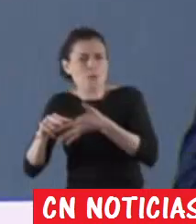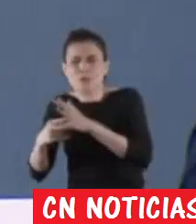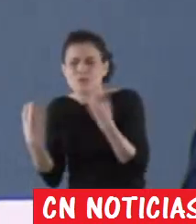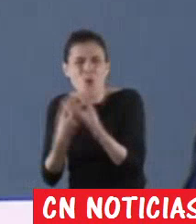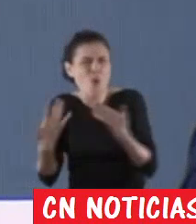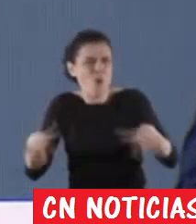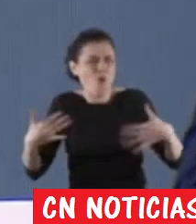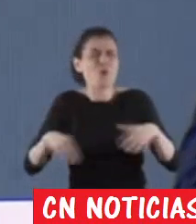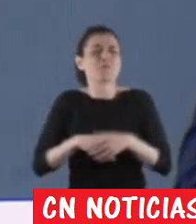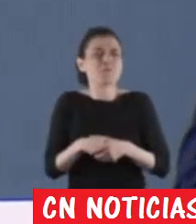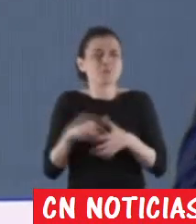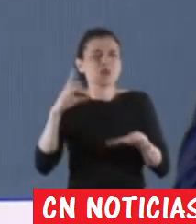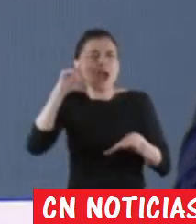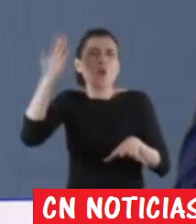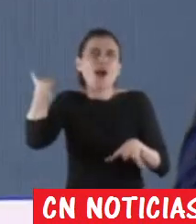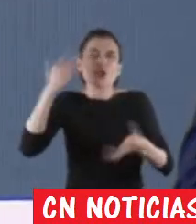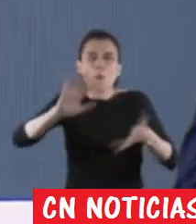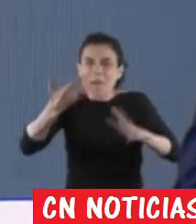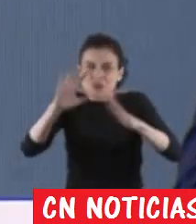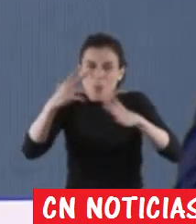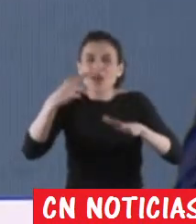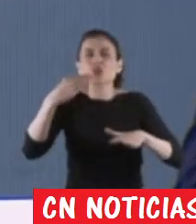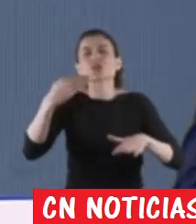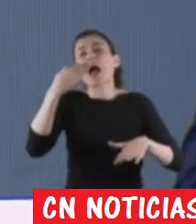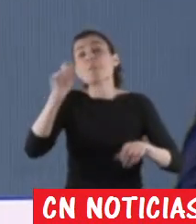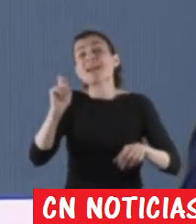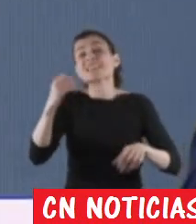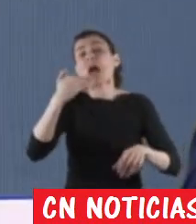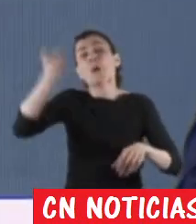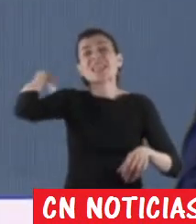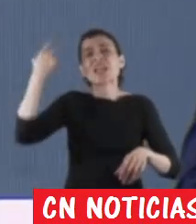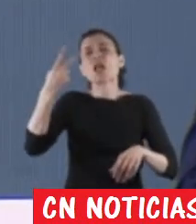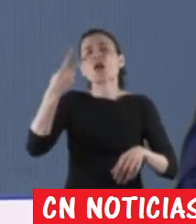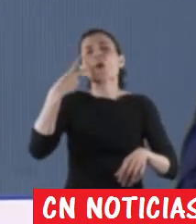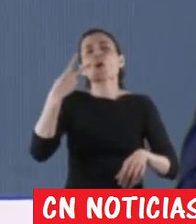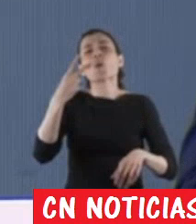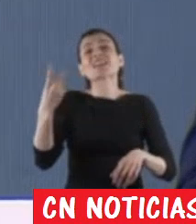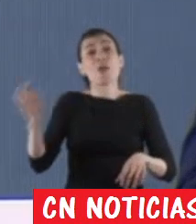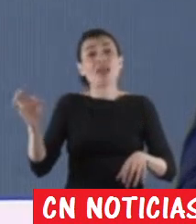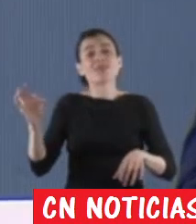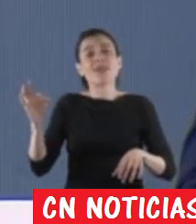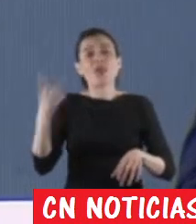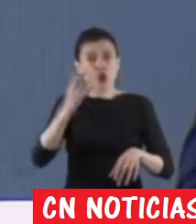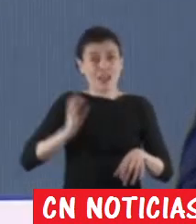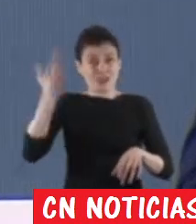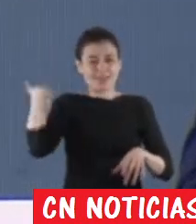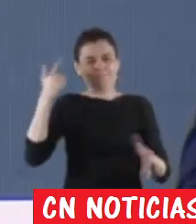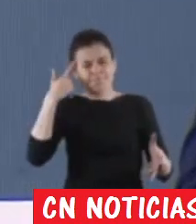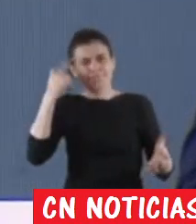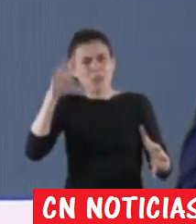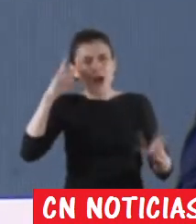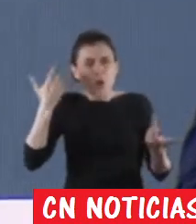Estoy hablando de abril de 2020. Ahí en abril de 2020 tuvimos